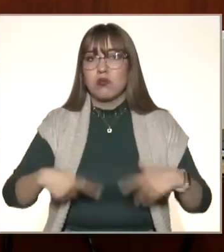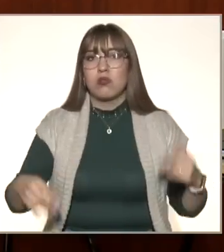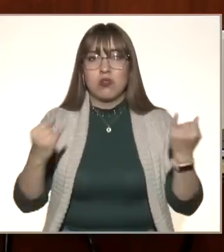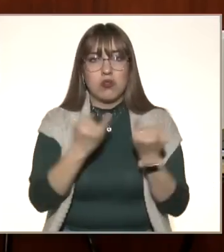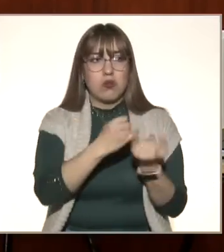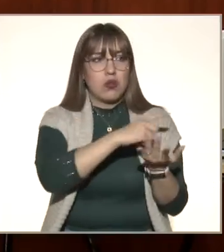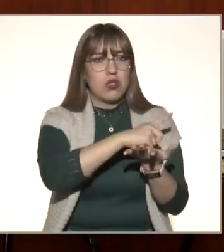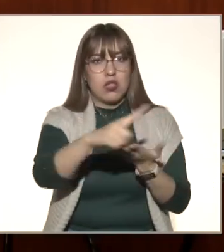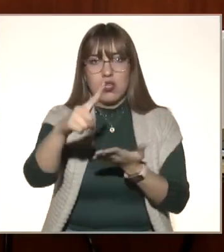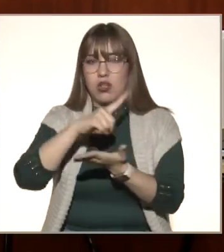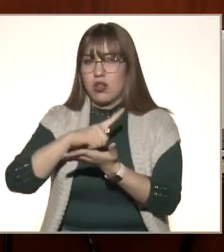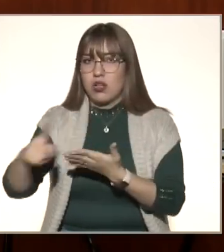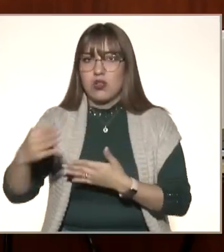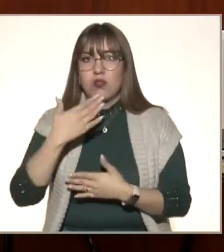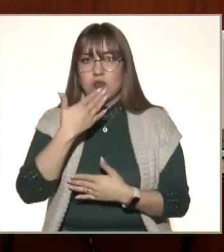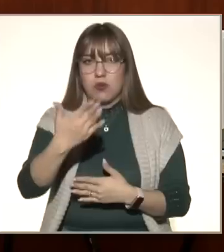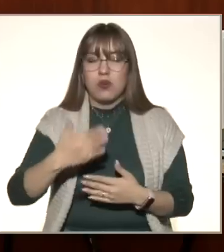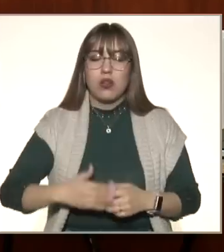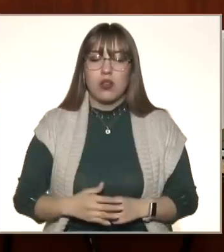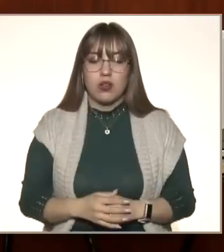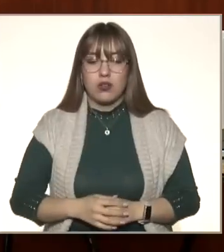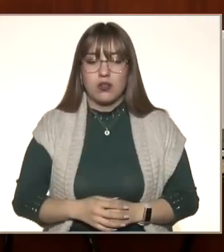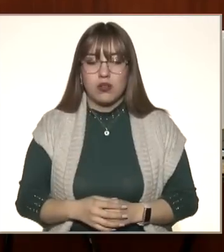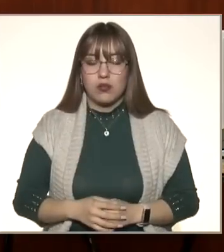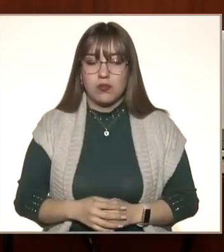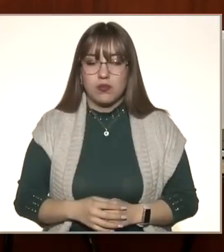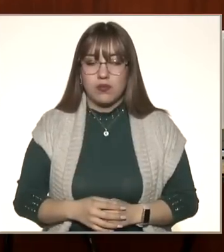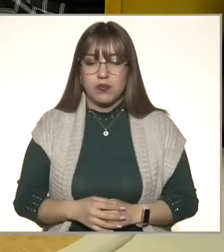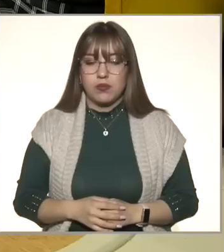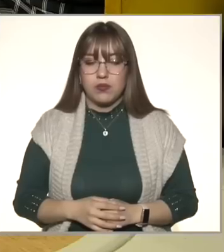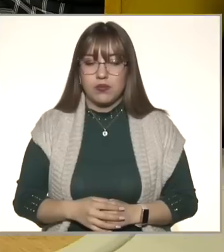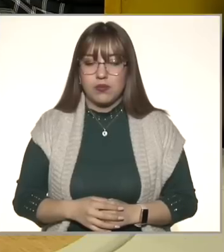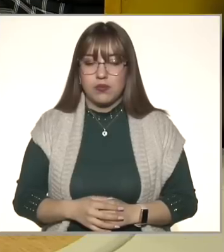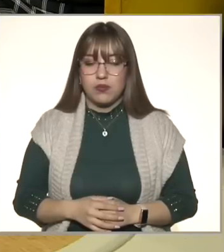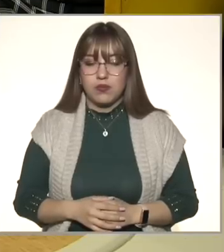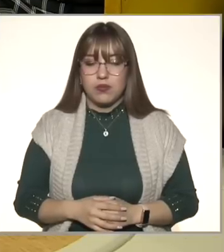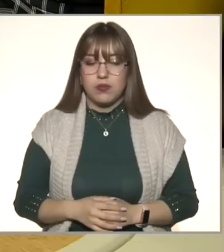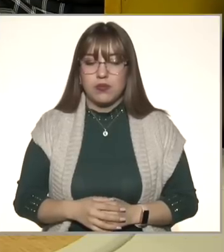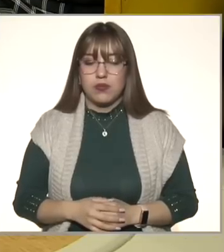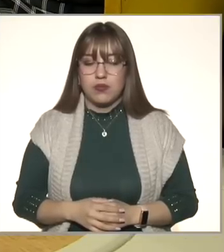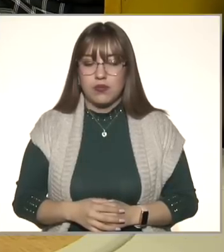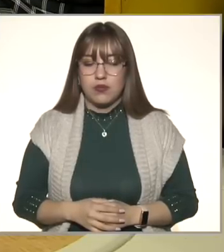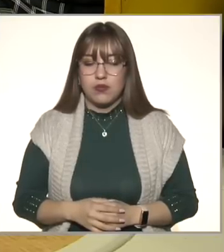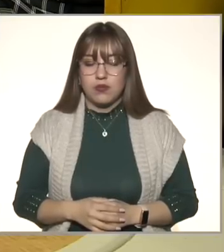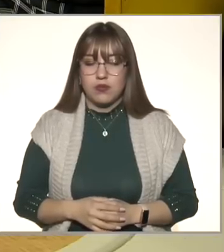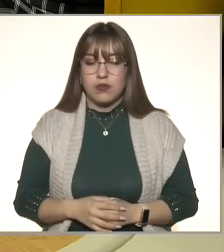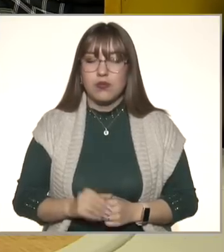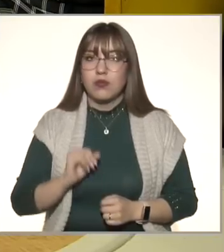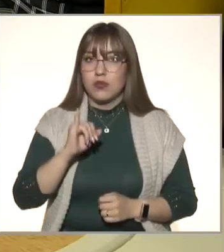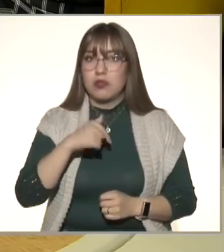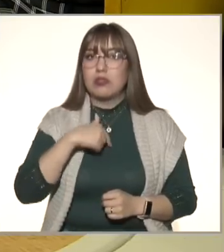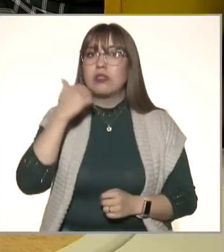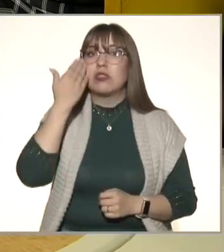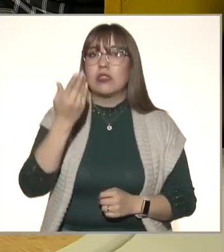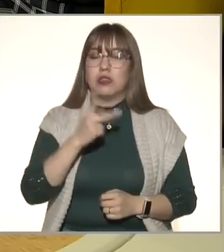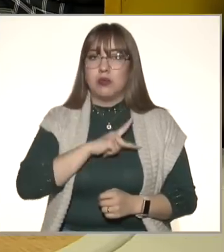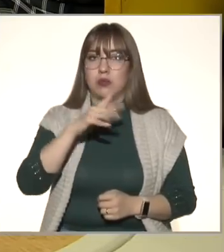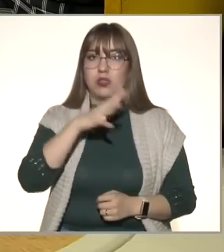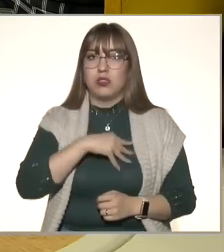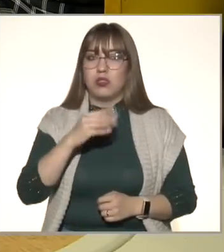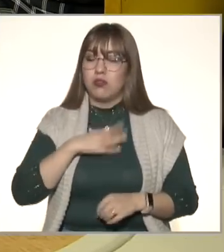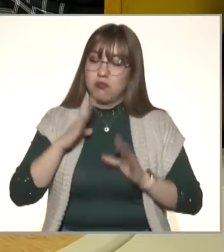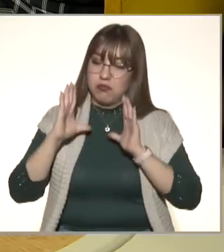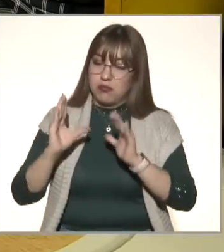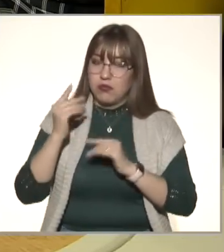a existir. Entonces, si nosotros queremos enseñar a nuestros hijos, diría, bueno, quiero enseñar a mis hijos a vivir en